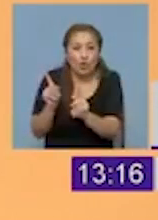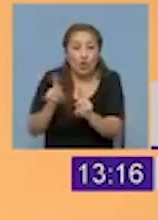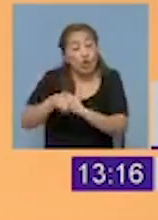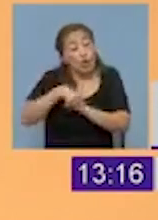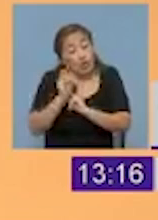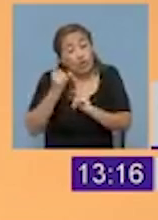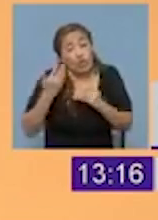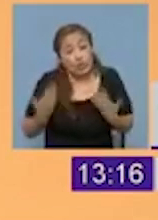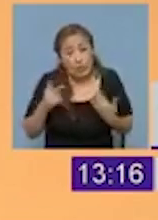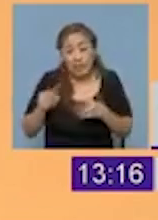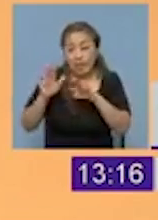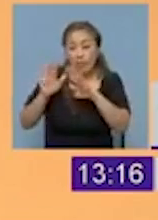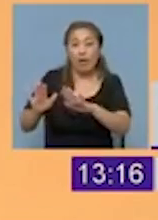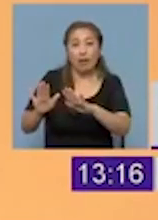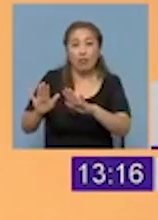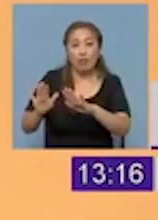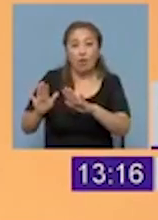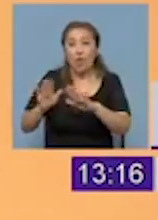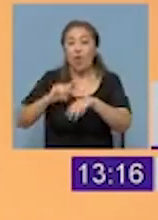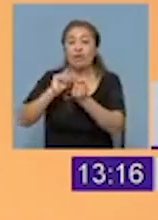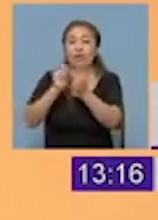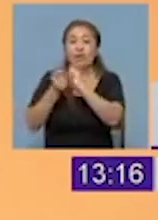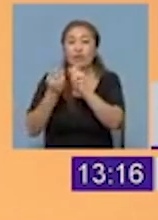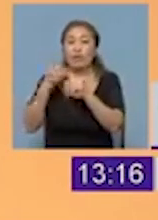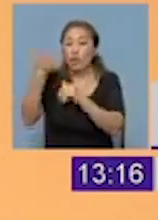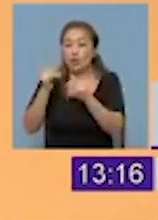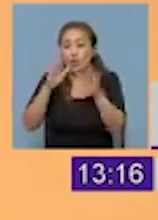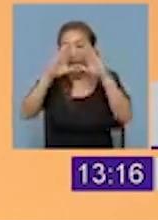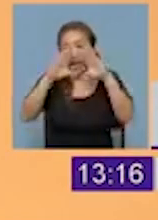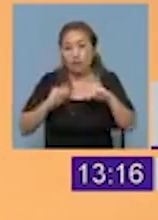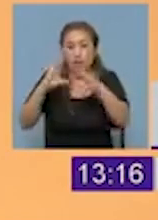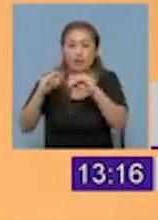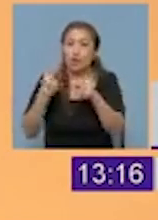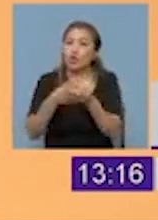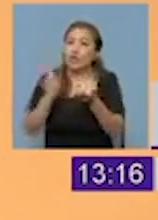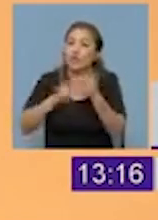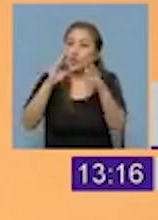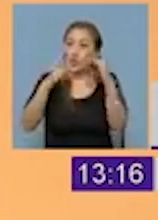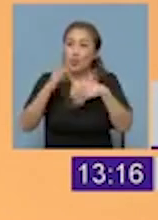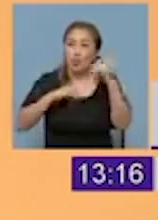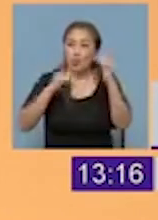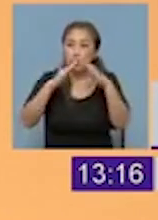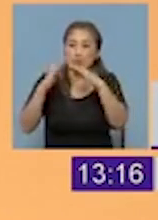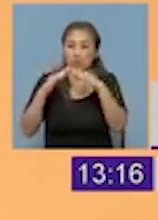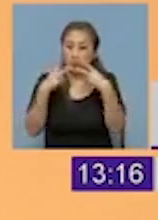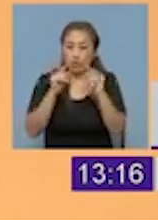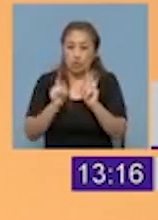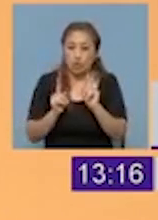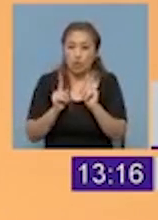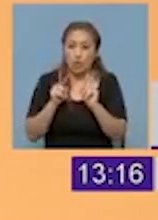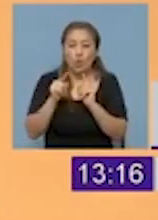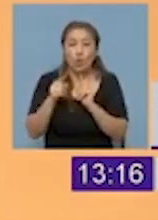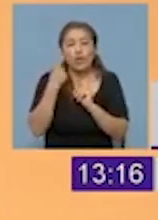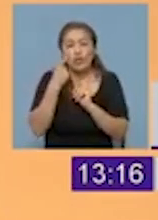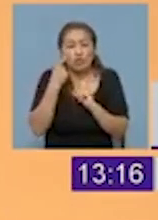lo que quedó parado que quede se reacondiciona pero lo que hubo que demoler que no se reconstruye más y bueno después de lo de lo que ha sido y en esto